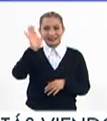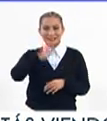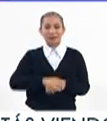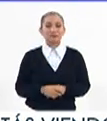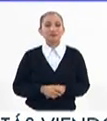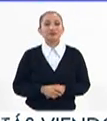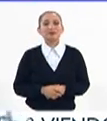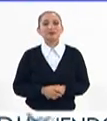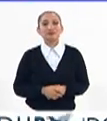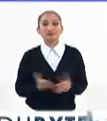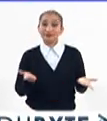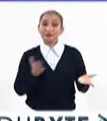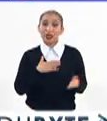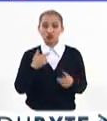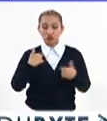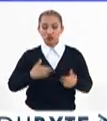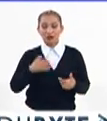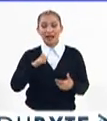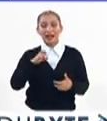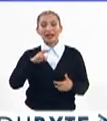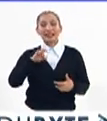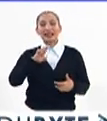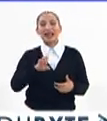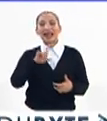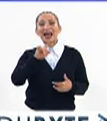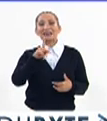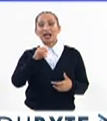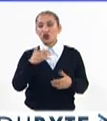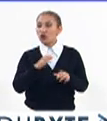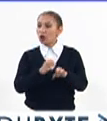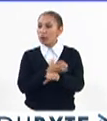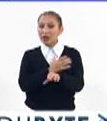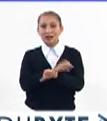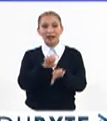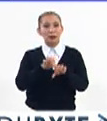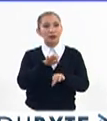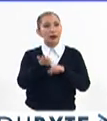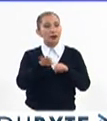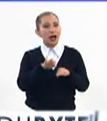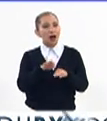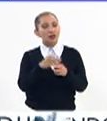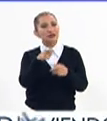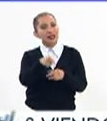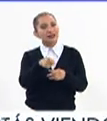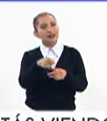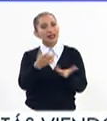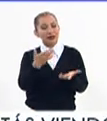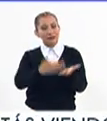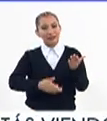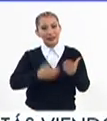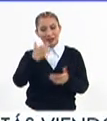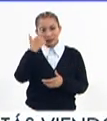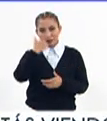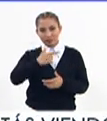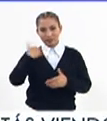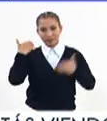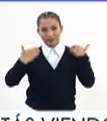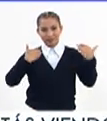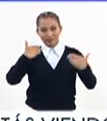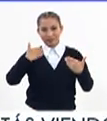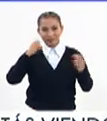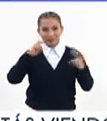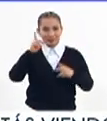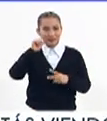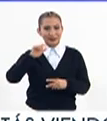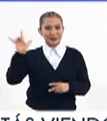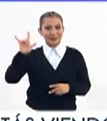saludo. Y bueno, yo soy Enrique Lascano y en nombre de todos mis compañeros de este equipo de trabajo, que tenga usted lo que resta de ella una aventurosa